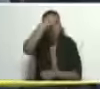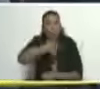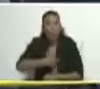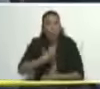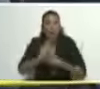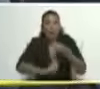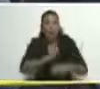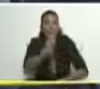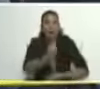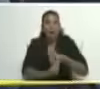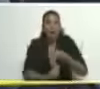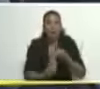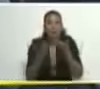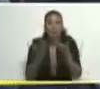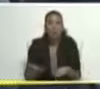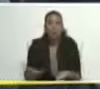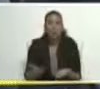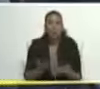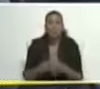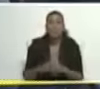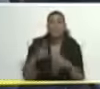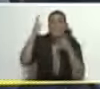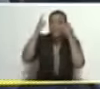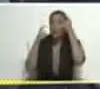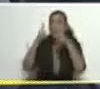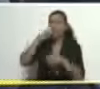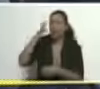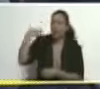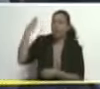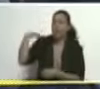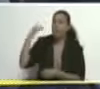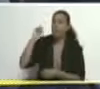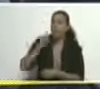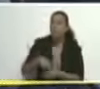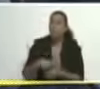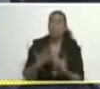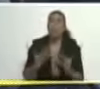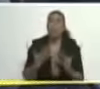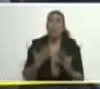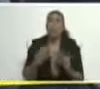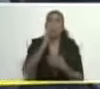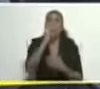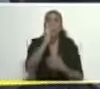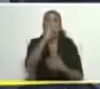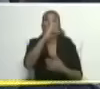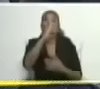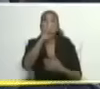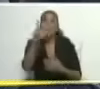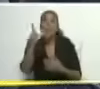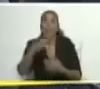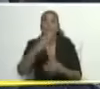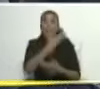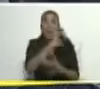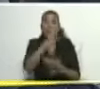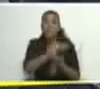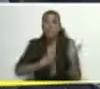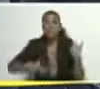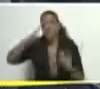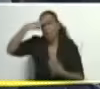desempeñado por el comandante Hugo Chávez, así como por Fidel Castro, para crear